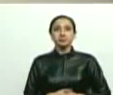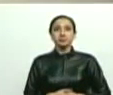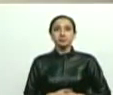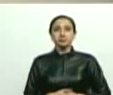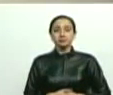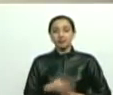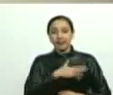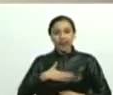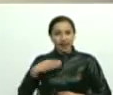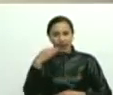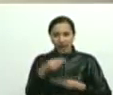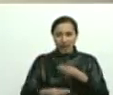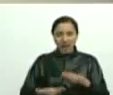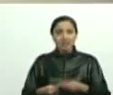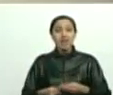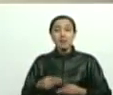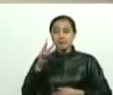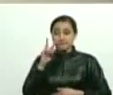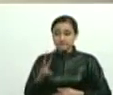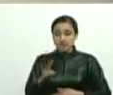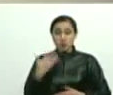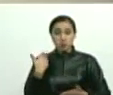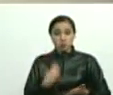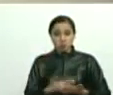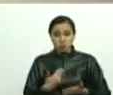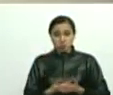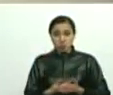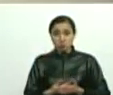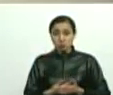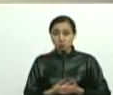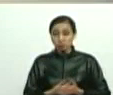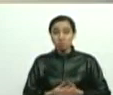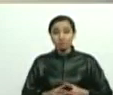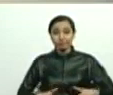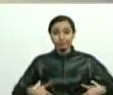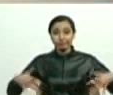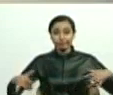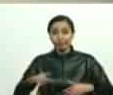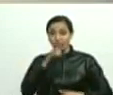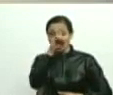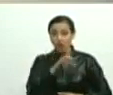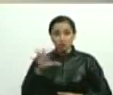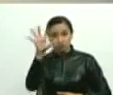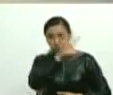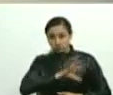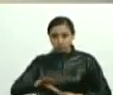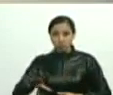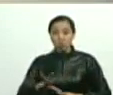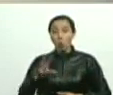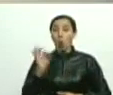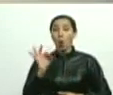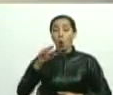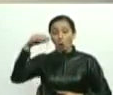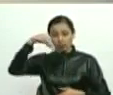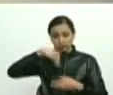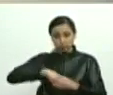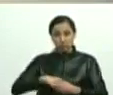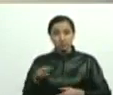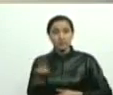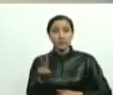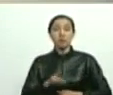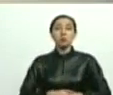y se le compruebe financiamiento desde el exterior o desde el interior del país